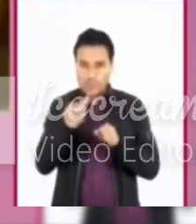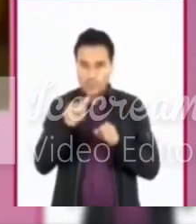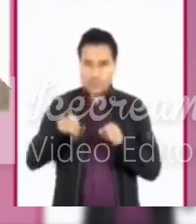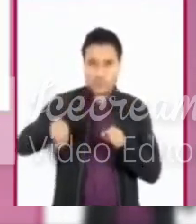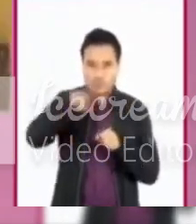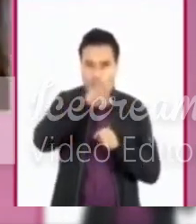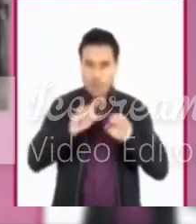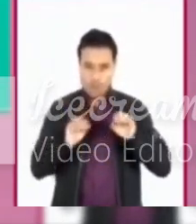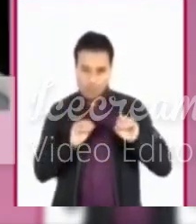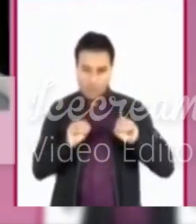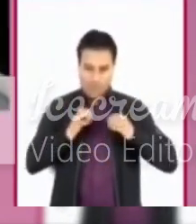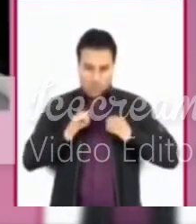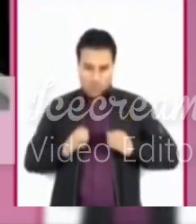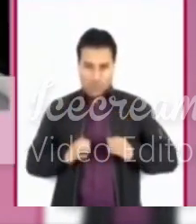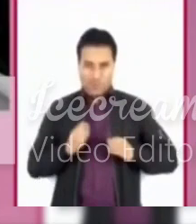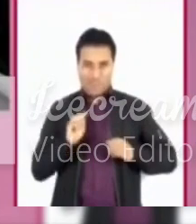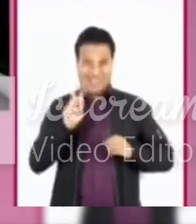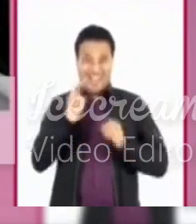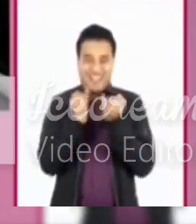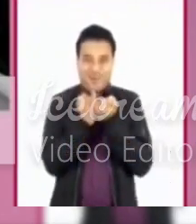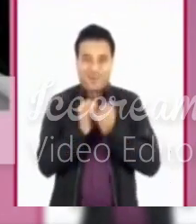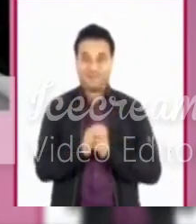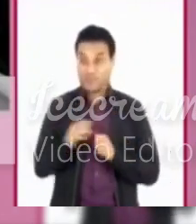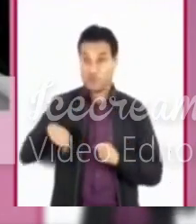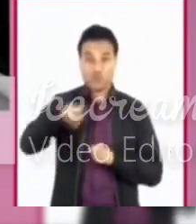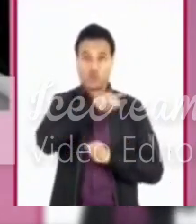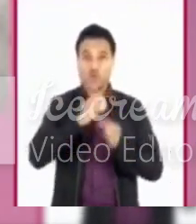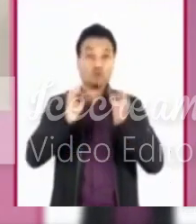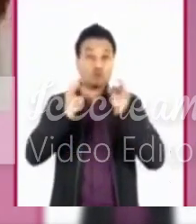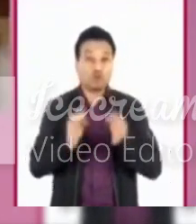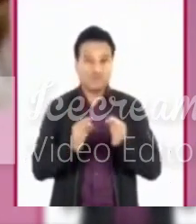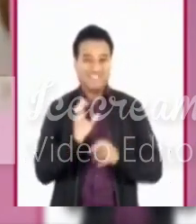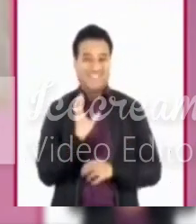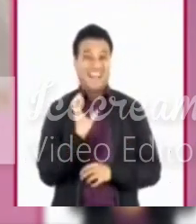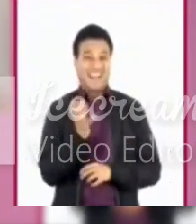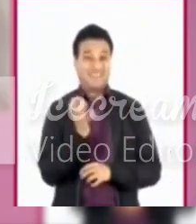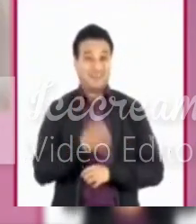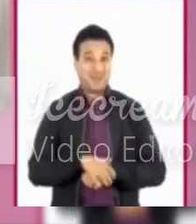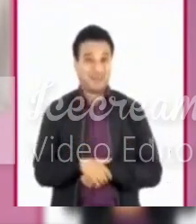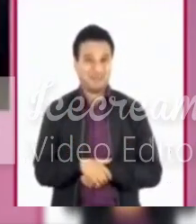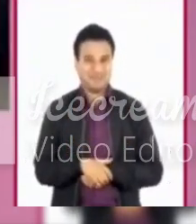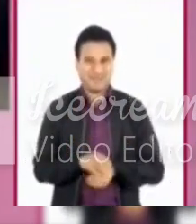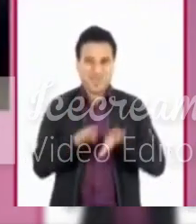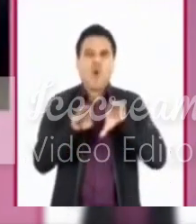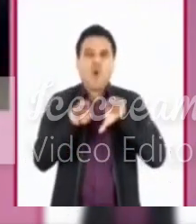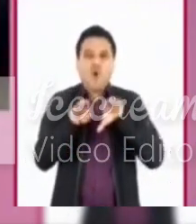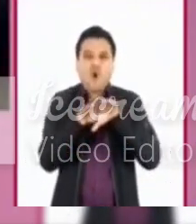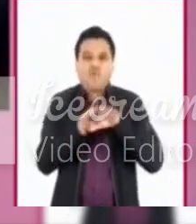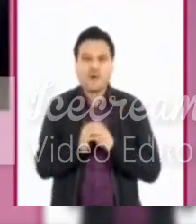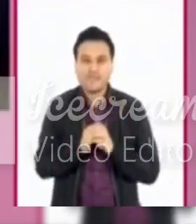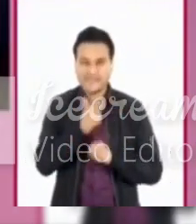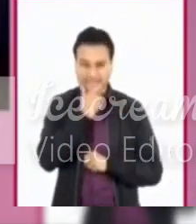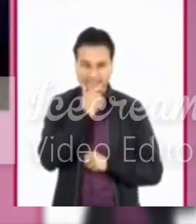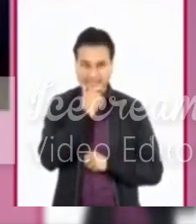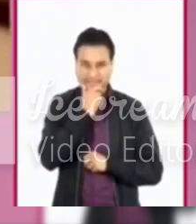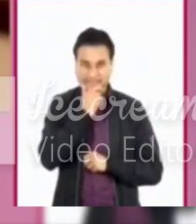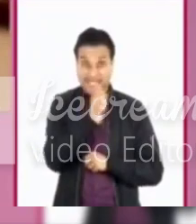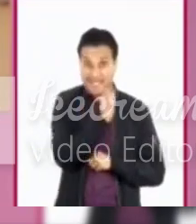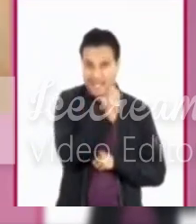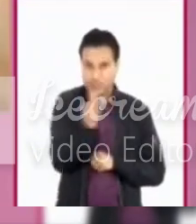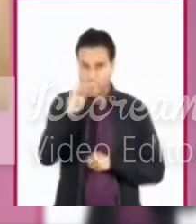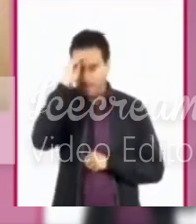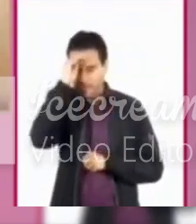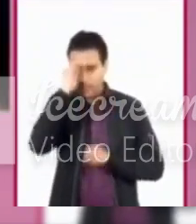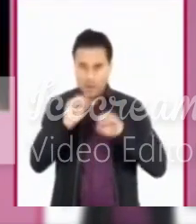del cuerpo. A nosotros nos tocó representar una lavadora. Para hacerlo, cada uno decidió los movimientos